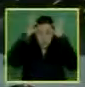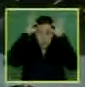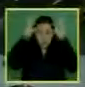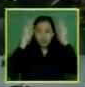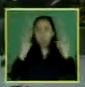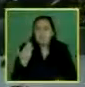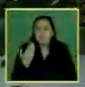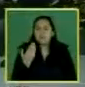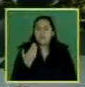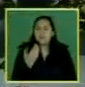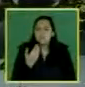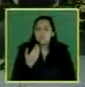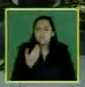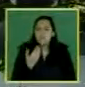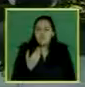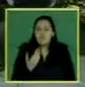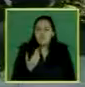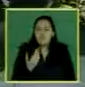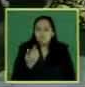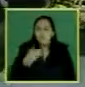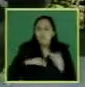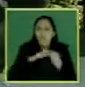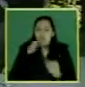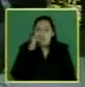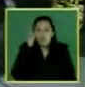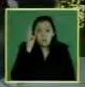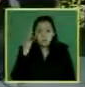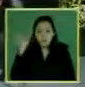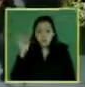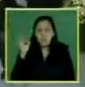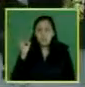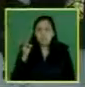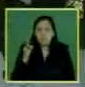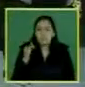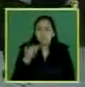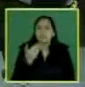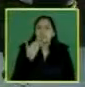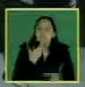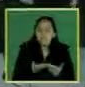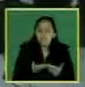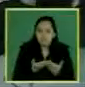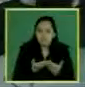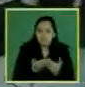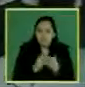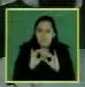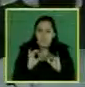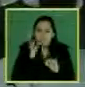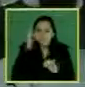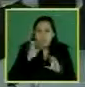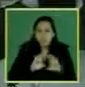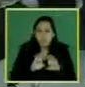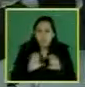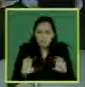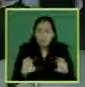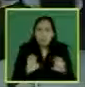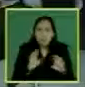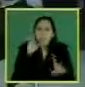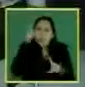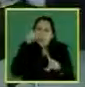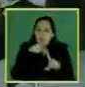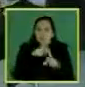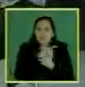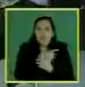sienta cátedra en el sentido de la filosofía que está detrás del planteamiento de Simón Rodríguez. Una filosofía de una educación para la liberación.